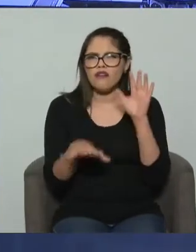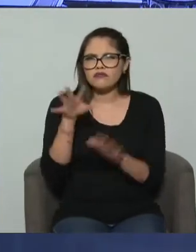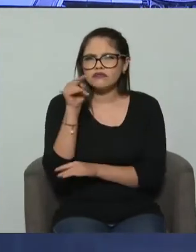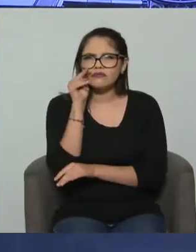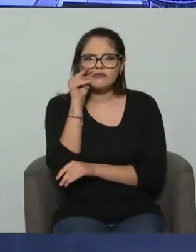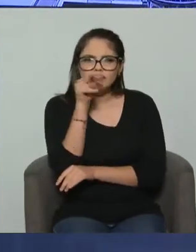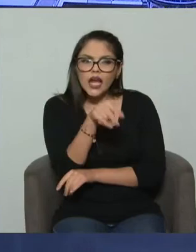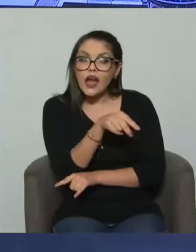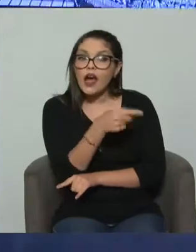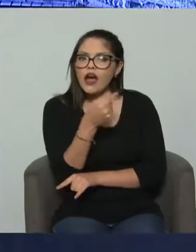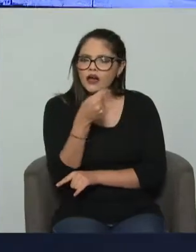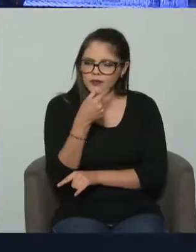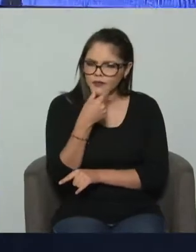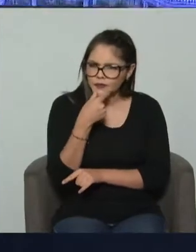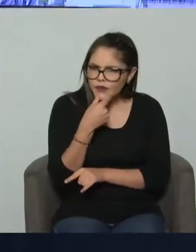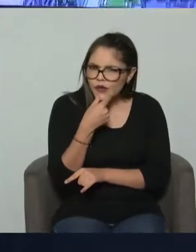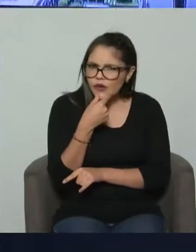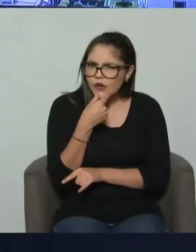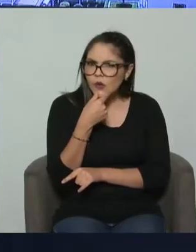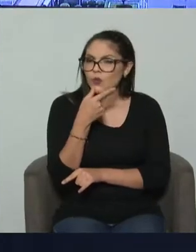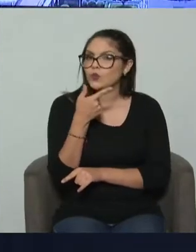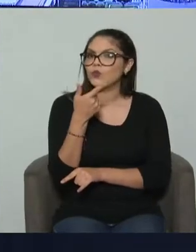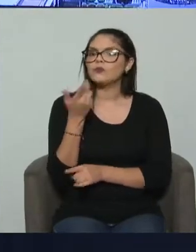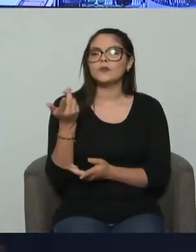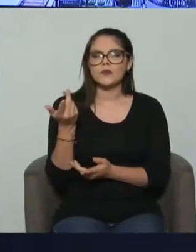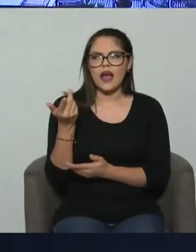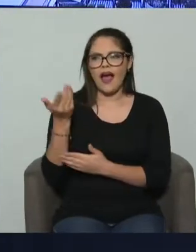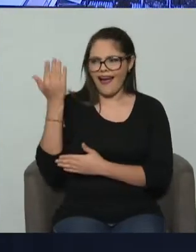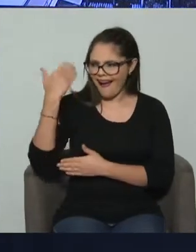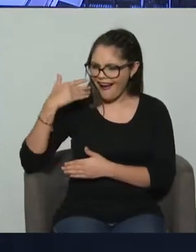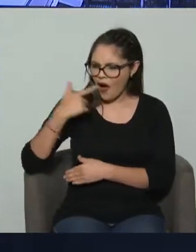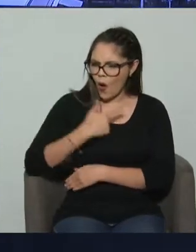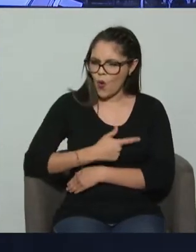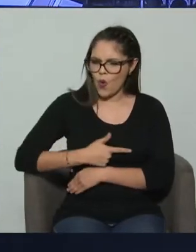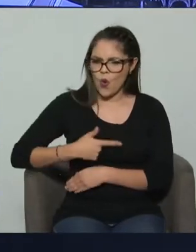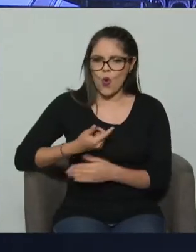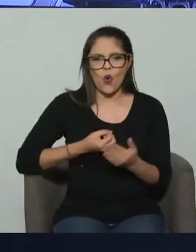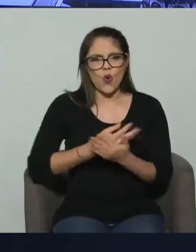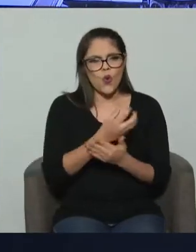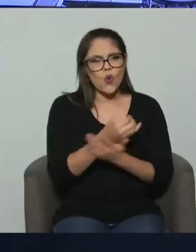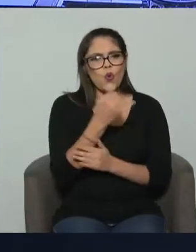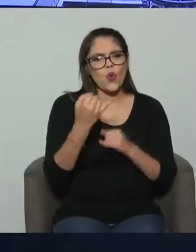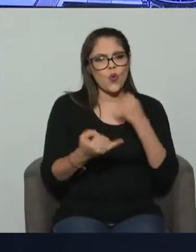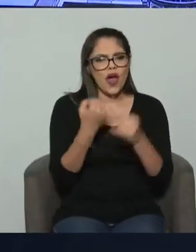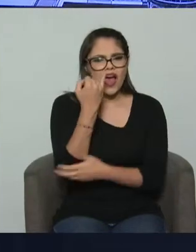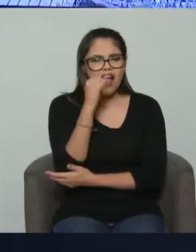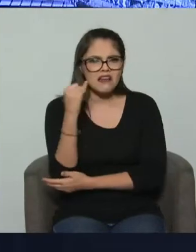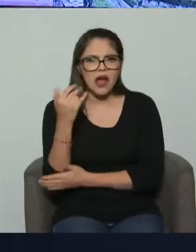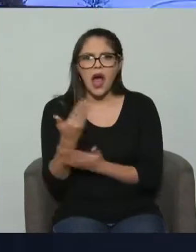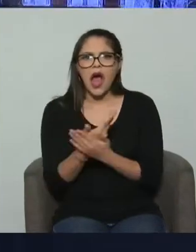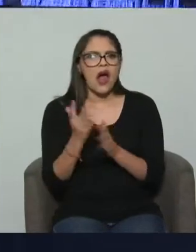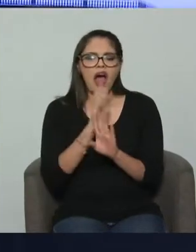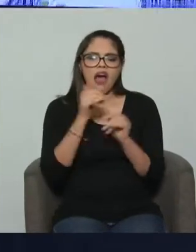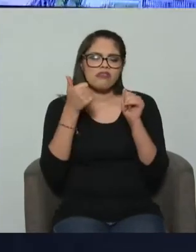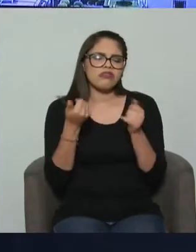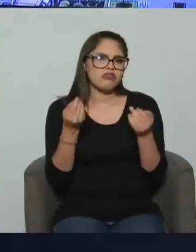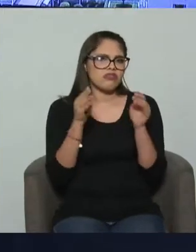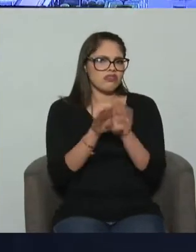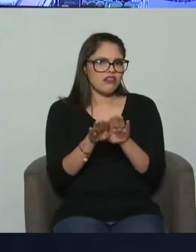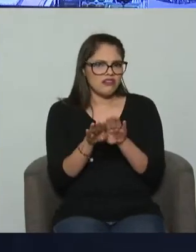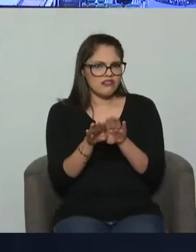analizar cómo es nuestro contexto de familia, cómo nos dirigimos entre nosotros. Yo digo a veces en tono de